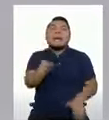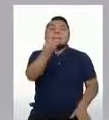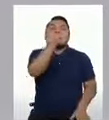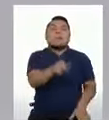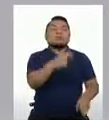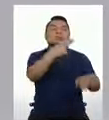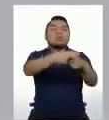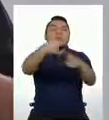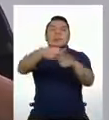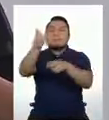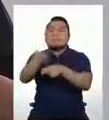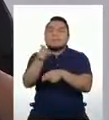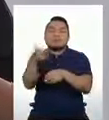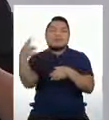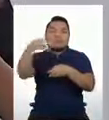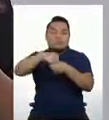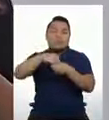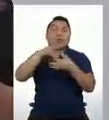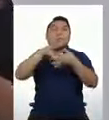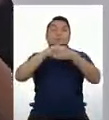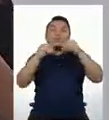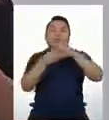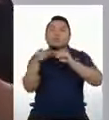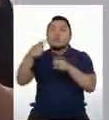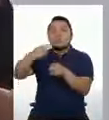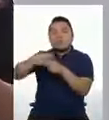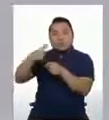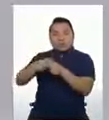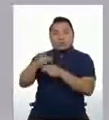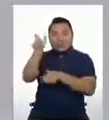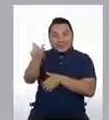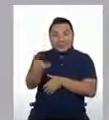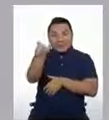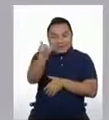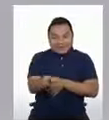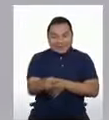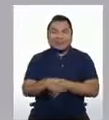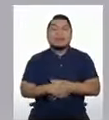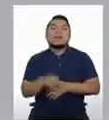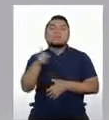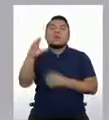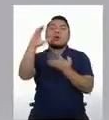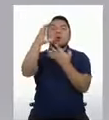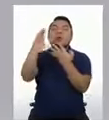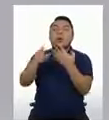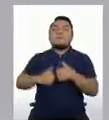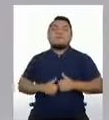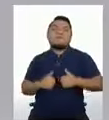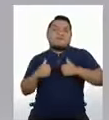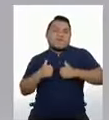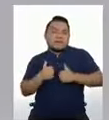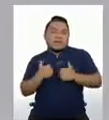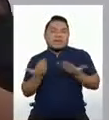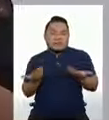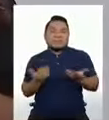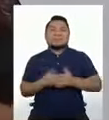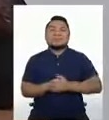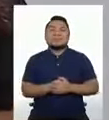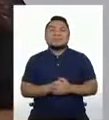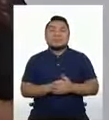forman parte de la historia, por lo que encontrarás sus nombres o apelativos y las características de su forma de vida o situación